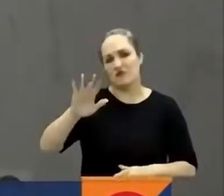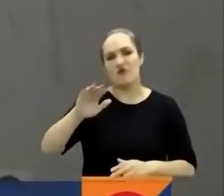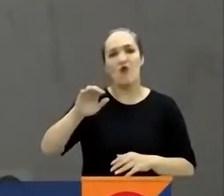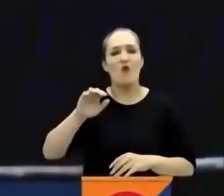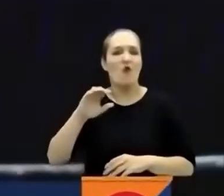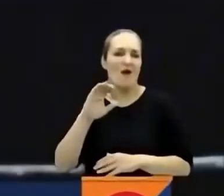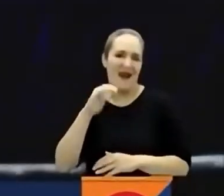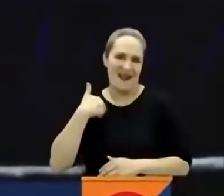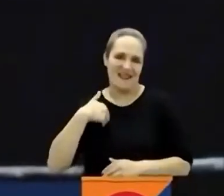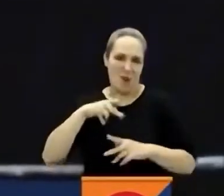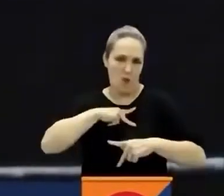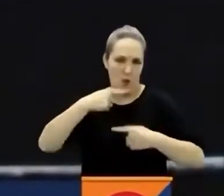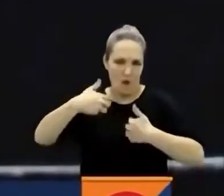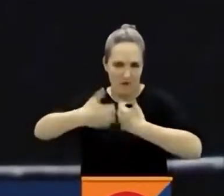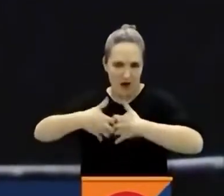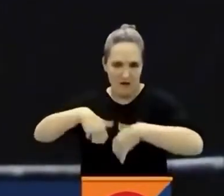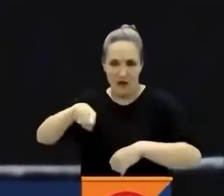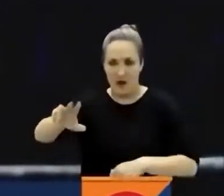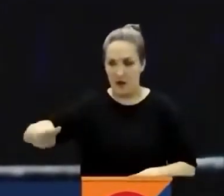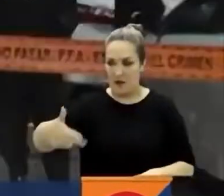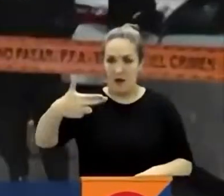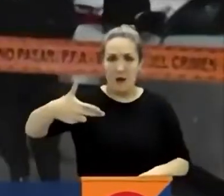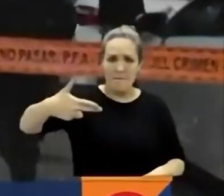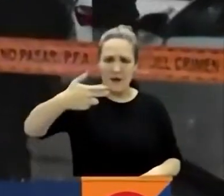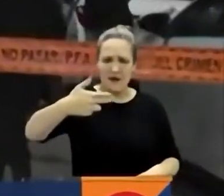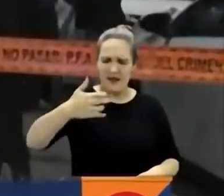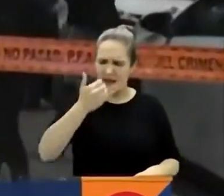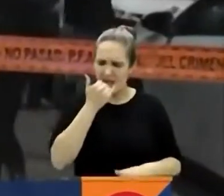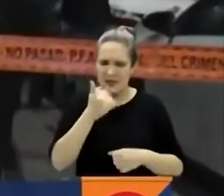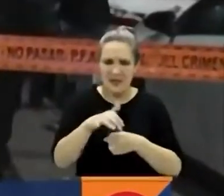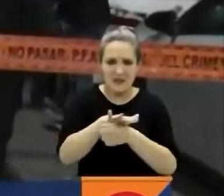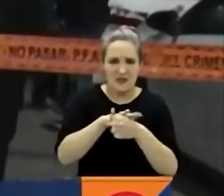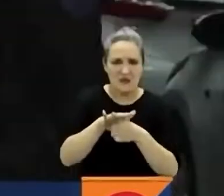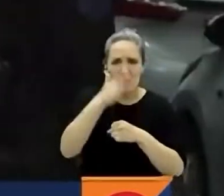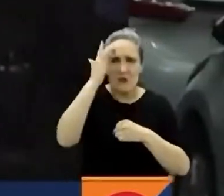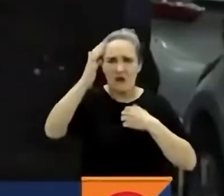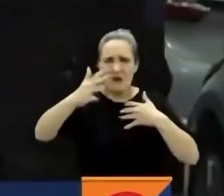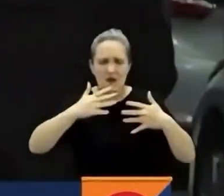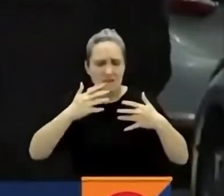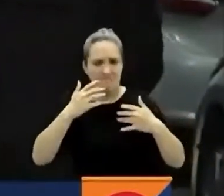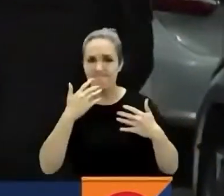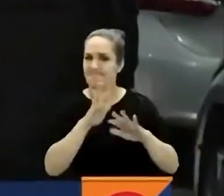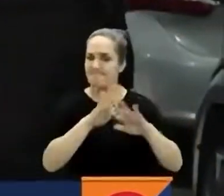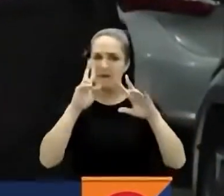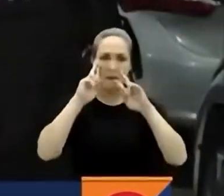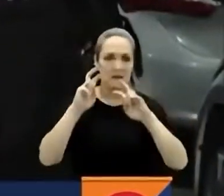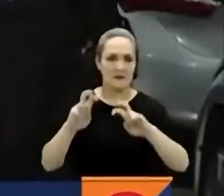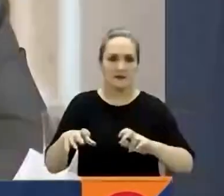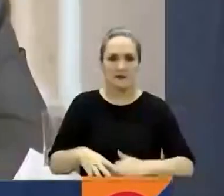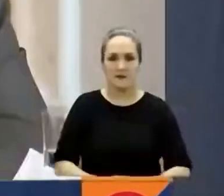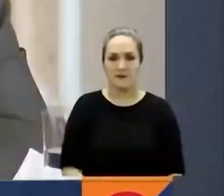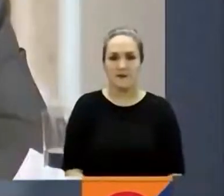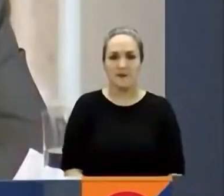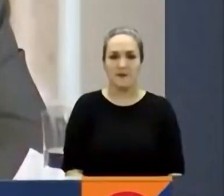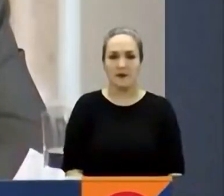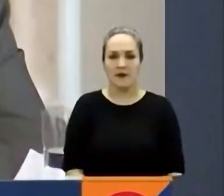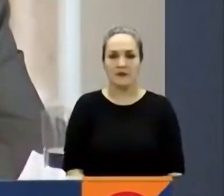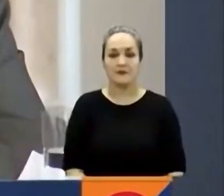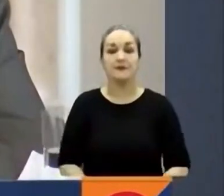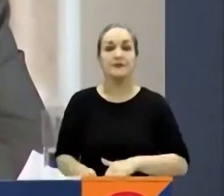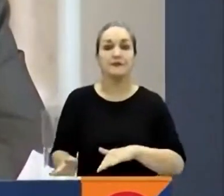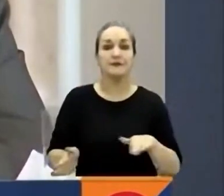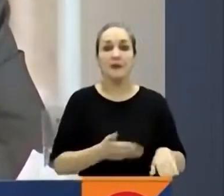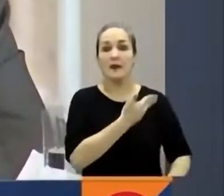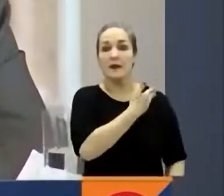Las investigaciones del atacante y todo lo que revistió su puesta en escena permanecen bajo investigación. El